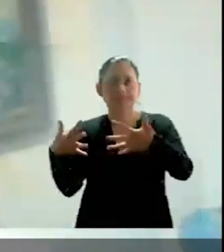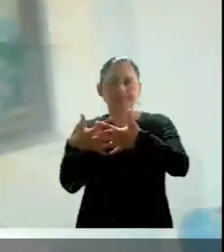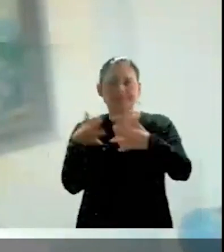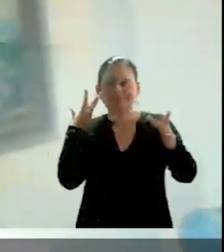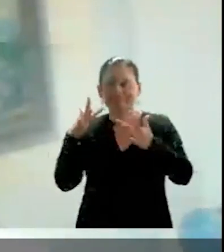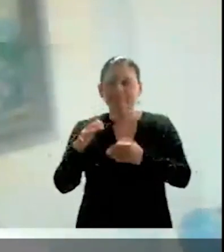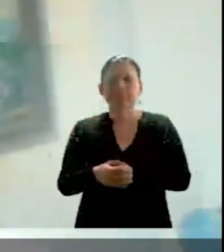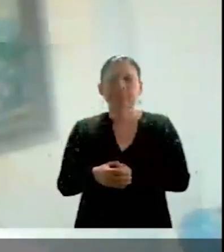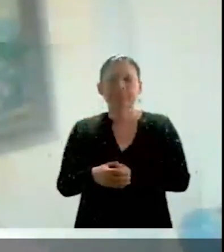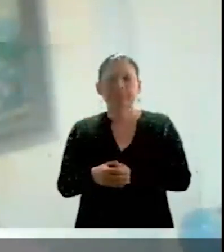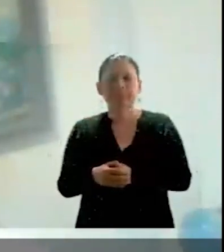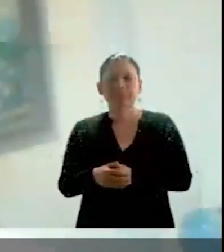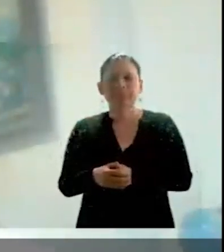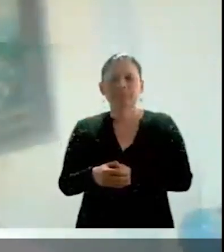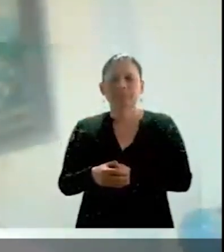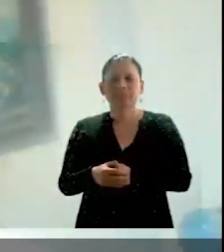que se le ponen de presente.